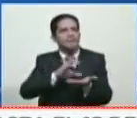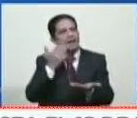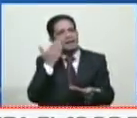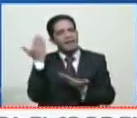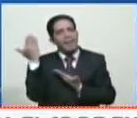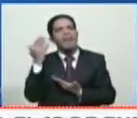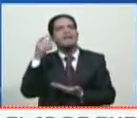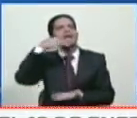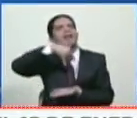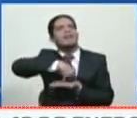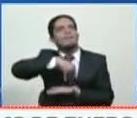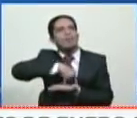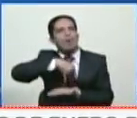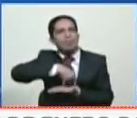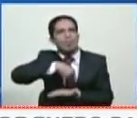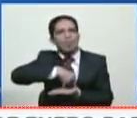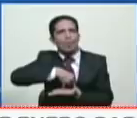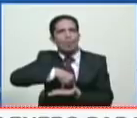Carabobo,